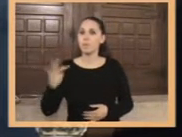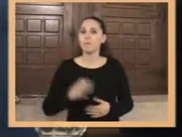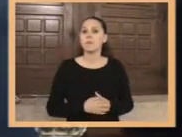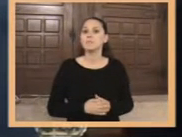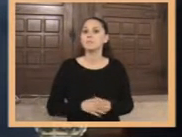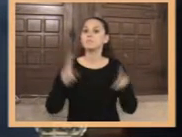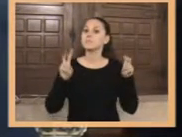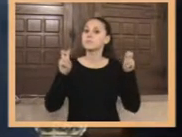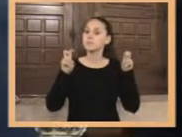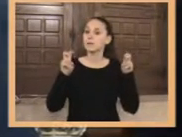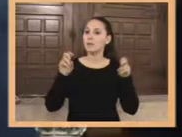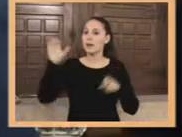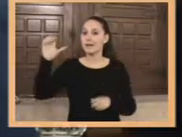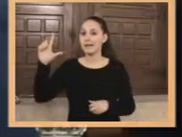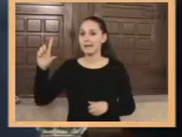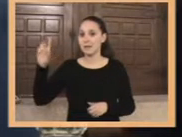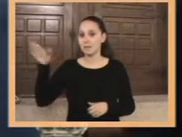Pilar. Mire,